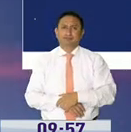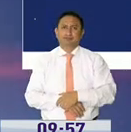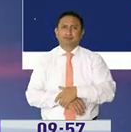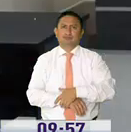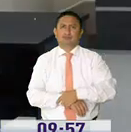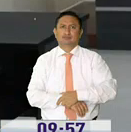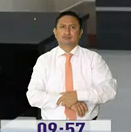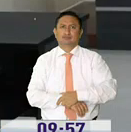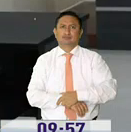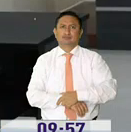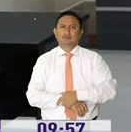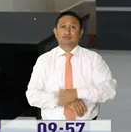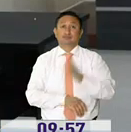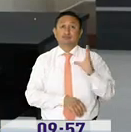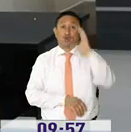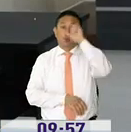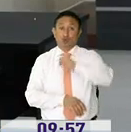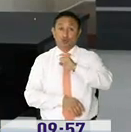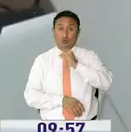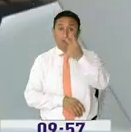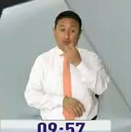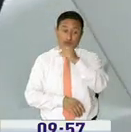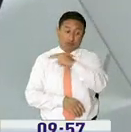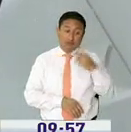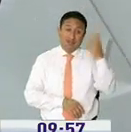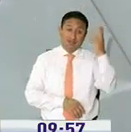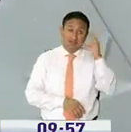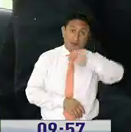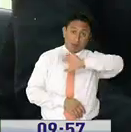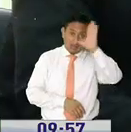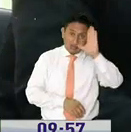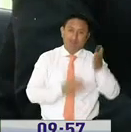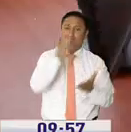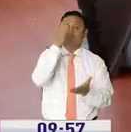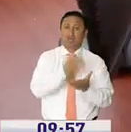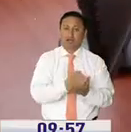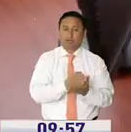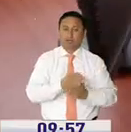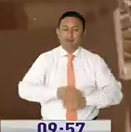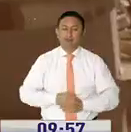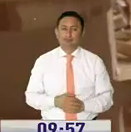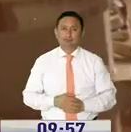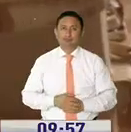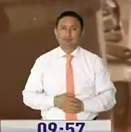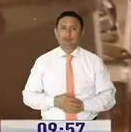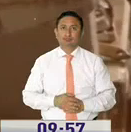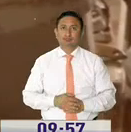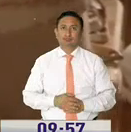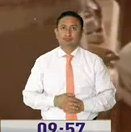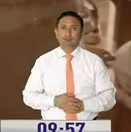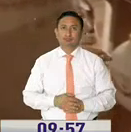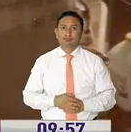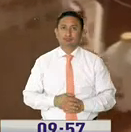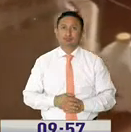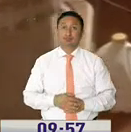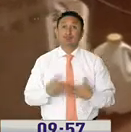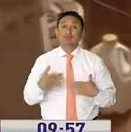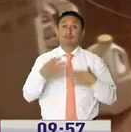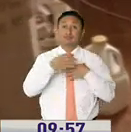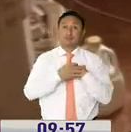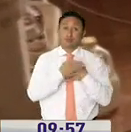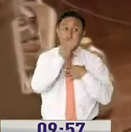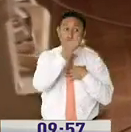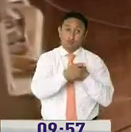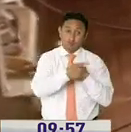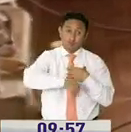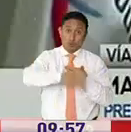noche y el nocturno de 12 de la noche a 6 de la mañana. Por el momento está suspendido. COVID-19, que también llegó a la